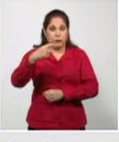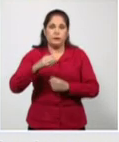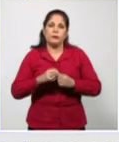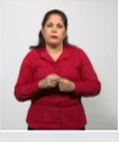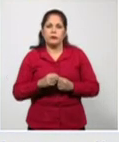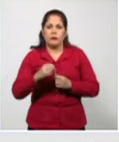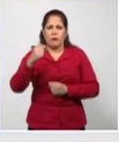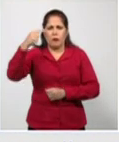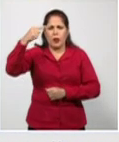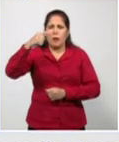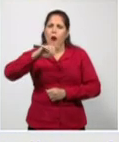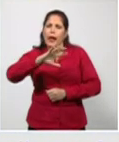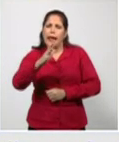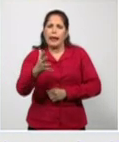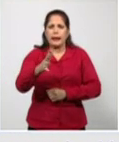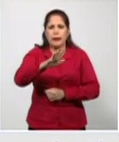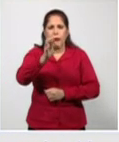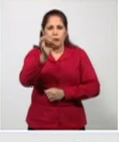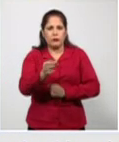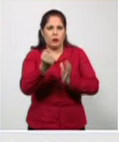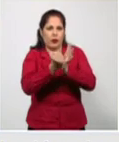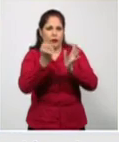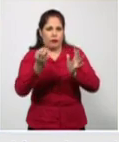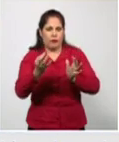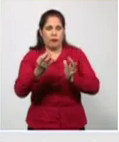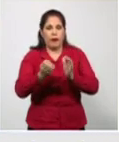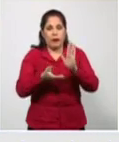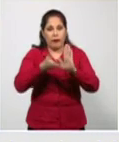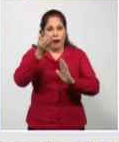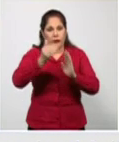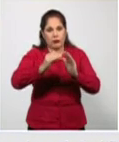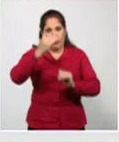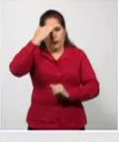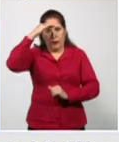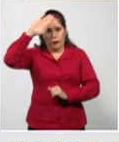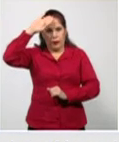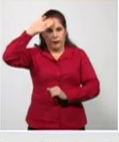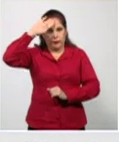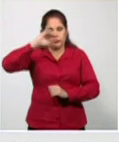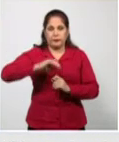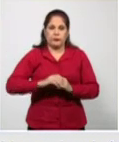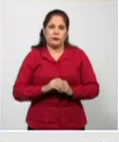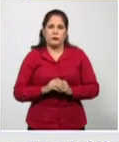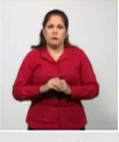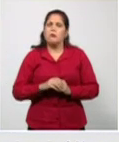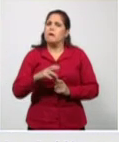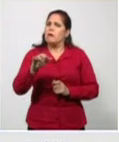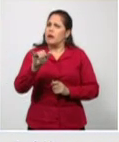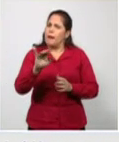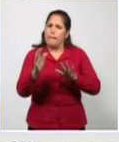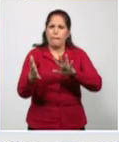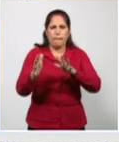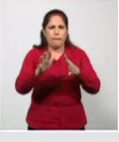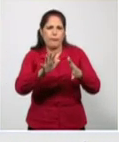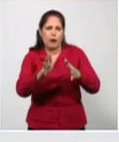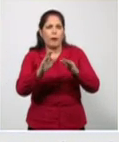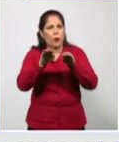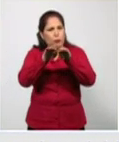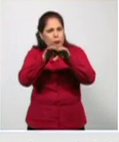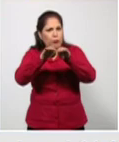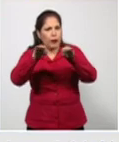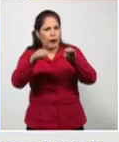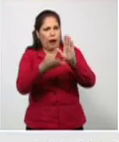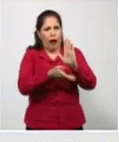el estimado de casos confirmados y de altas de Cuba, que va más o menos parejo, las altas un poco